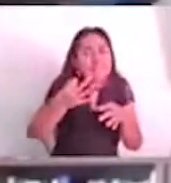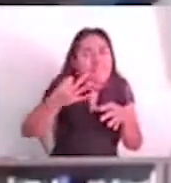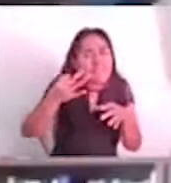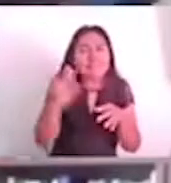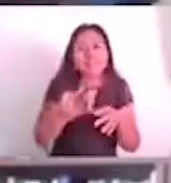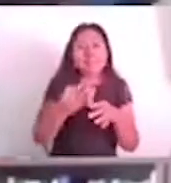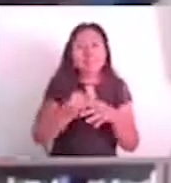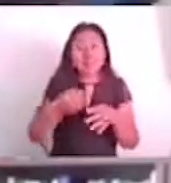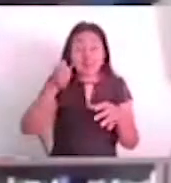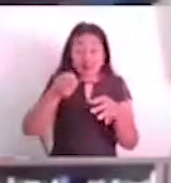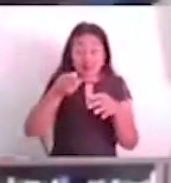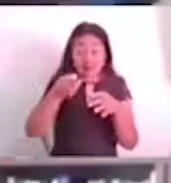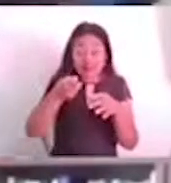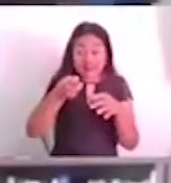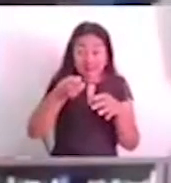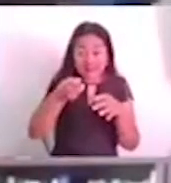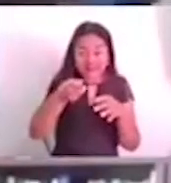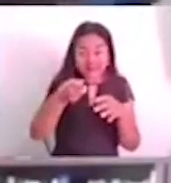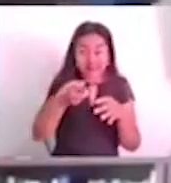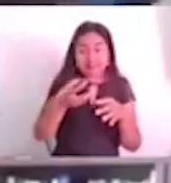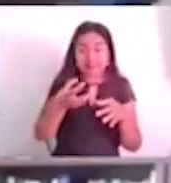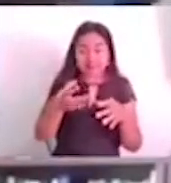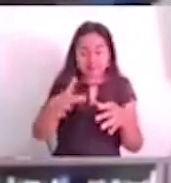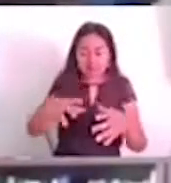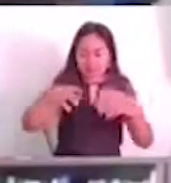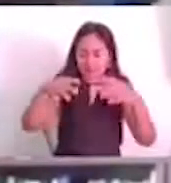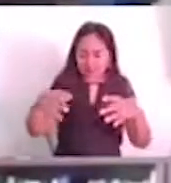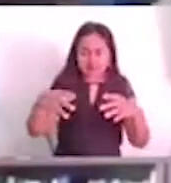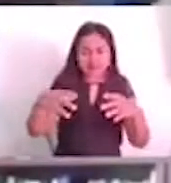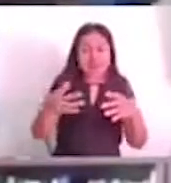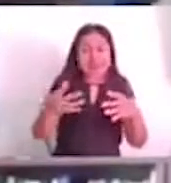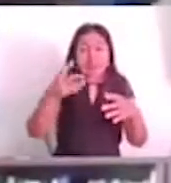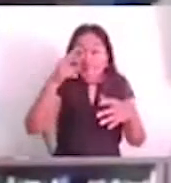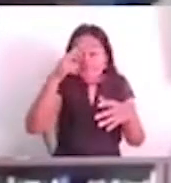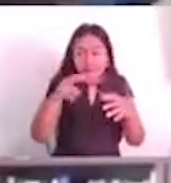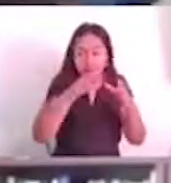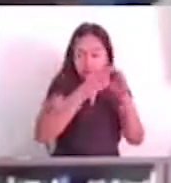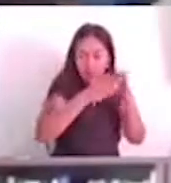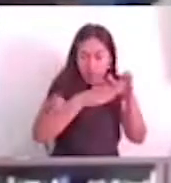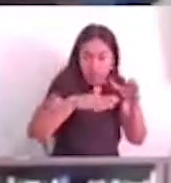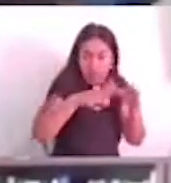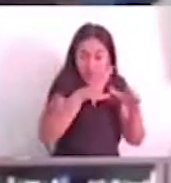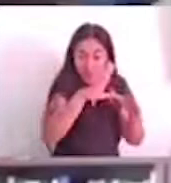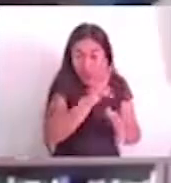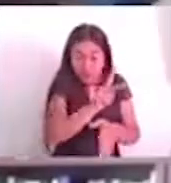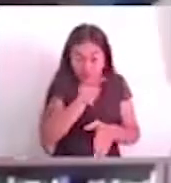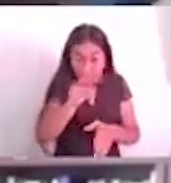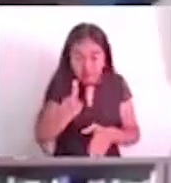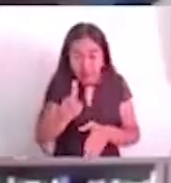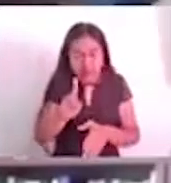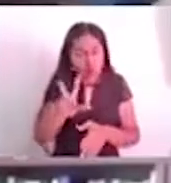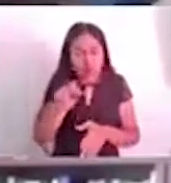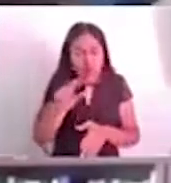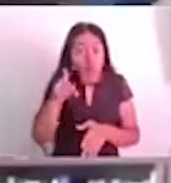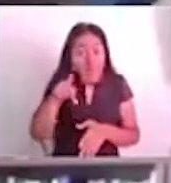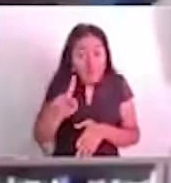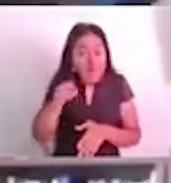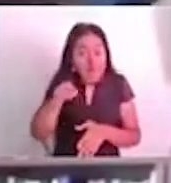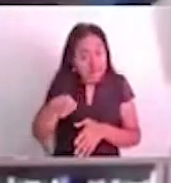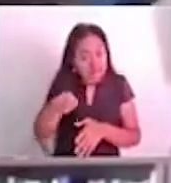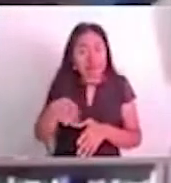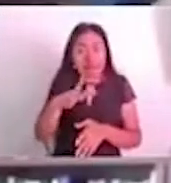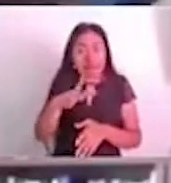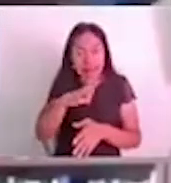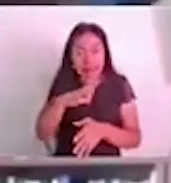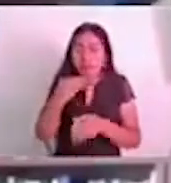riqueza lacustre de la cuenca de la Ciudad de México, pero tiene lo suyo y tiene una variedad impresionante.